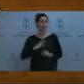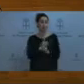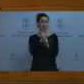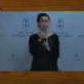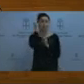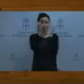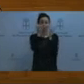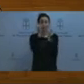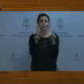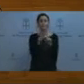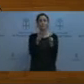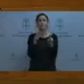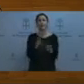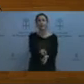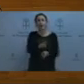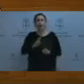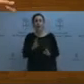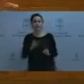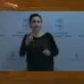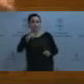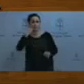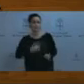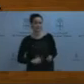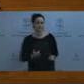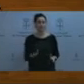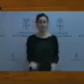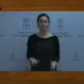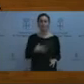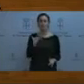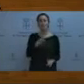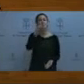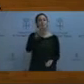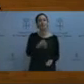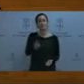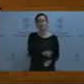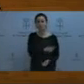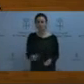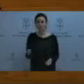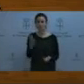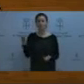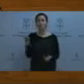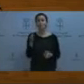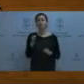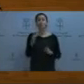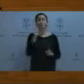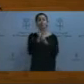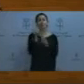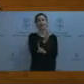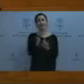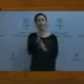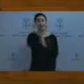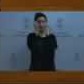hombre por su trato a los animales. Cierto o no, señorías, hay quien mantiene que la violencia hacia los animales aumenta